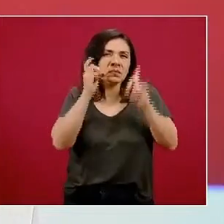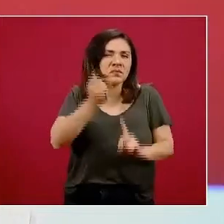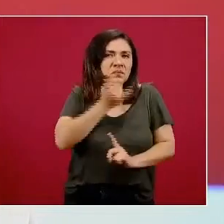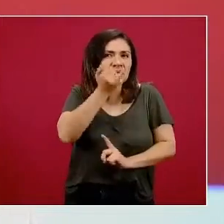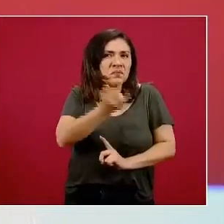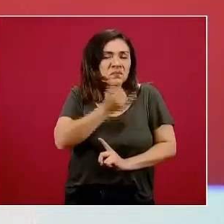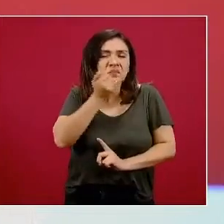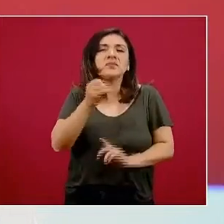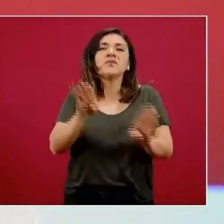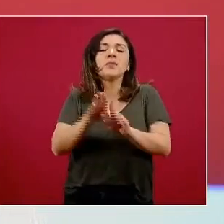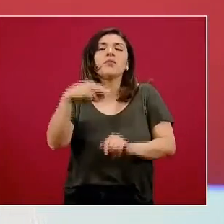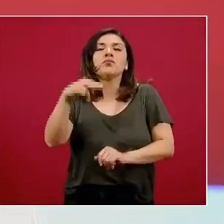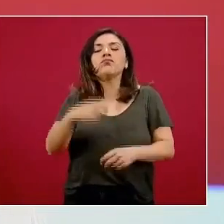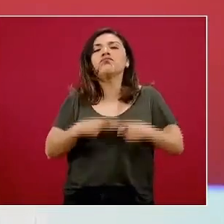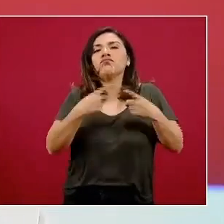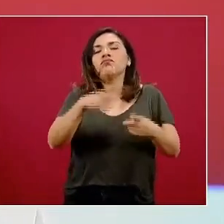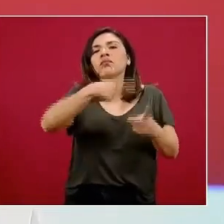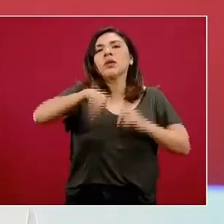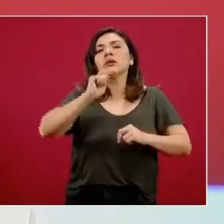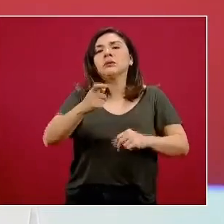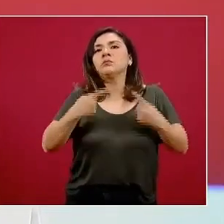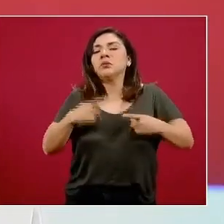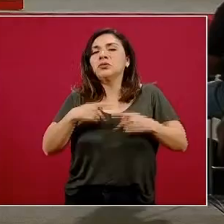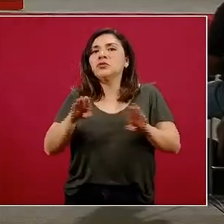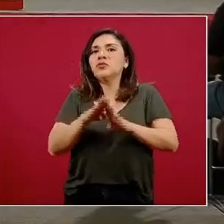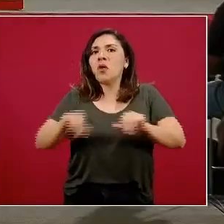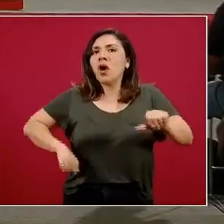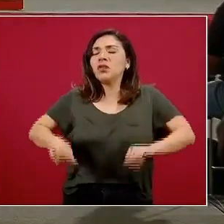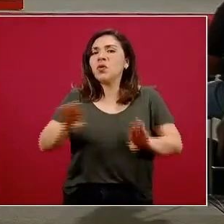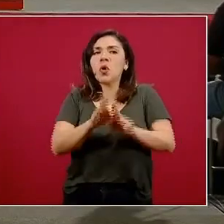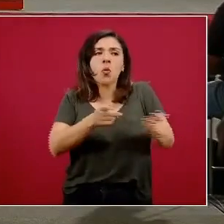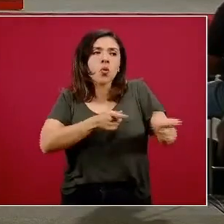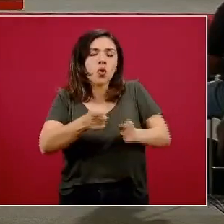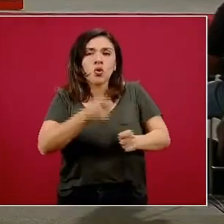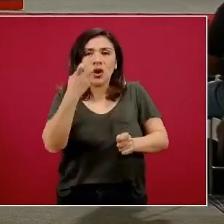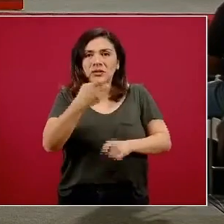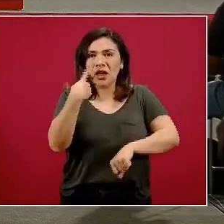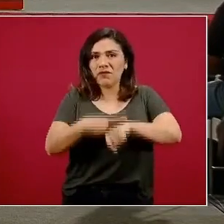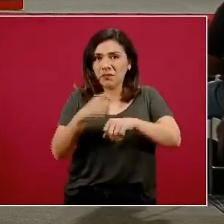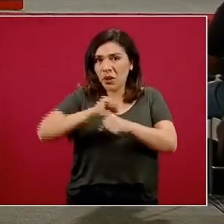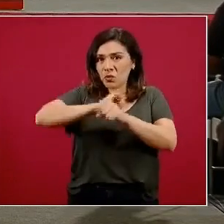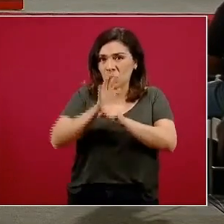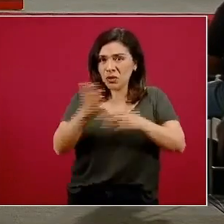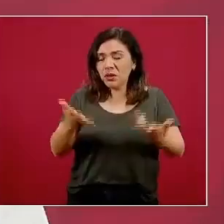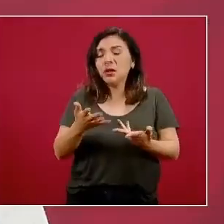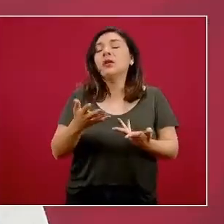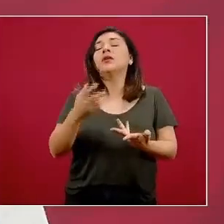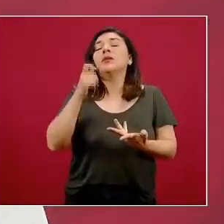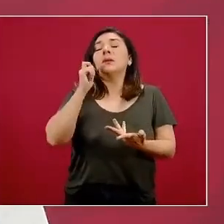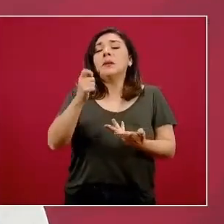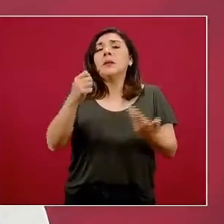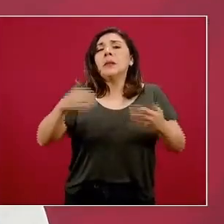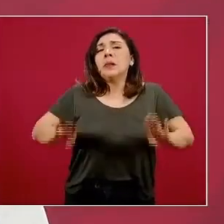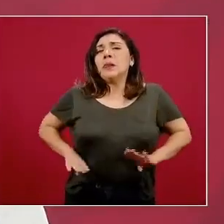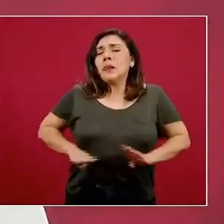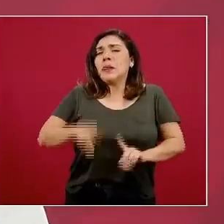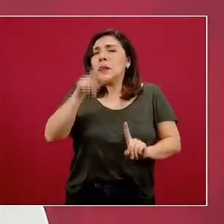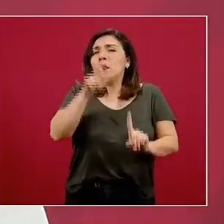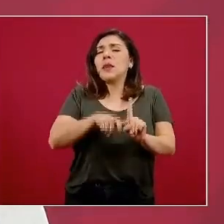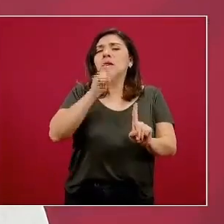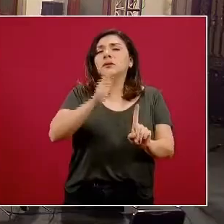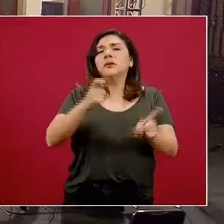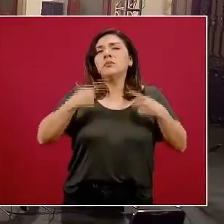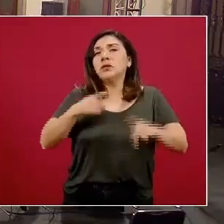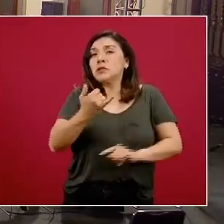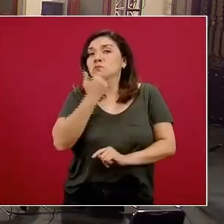técnica para referirse a las actividades del control de la epidemia, y se identifican como casos